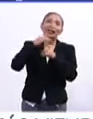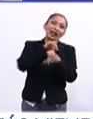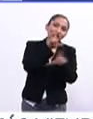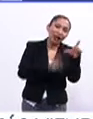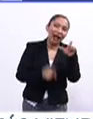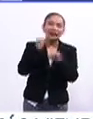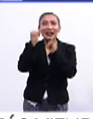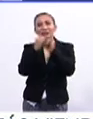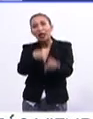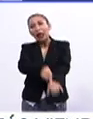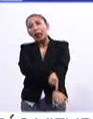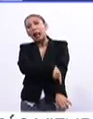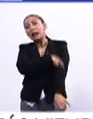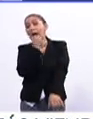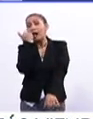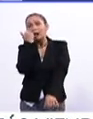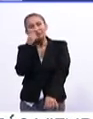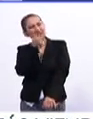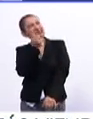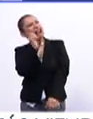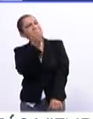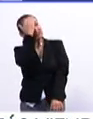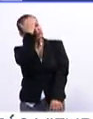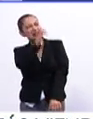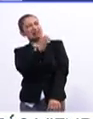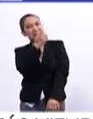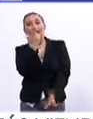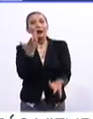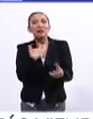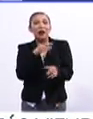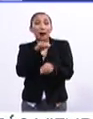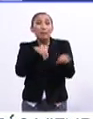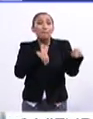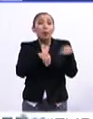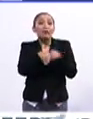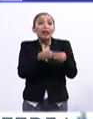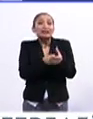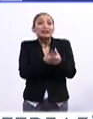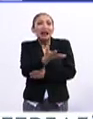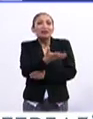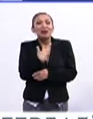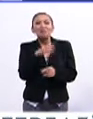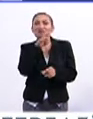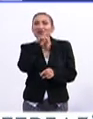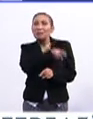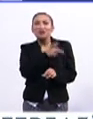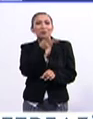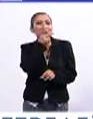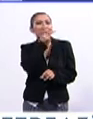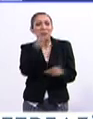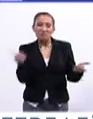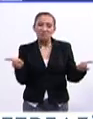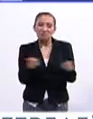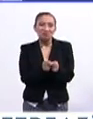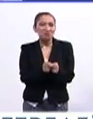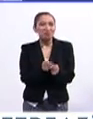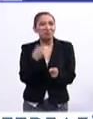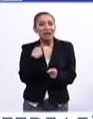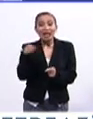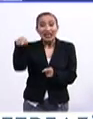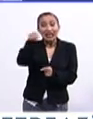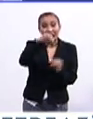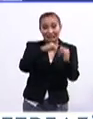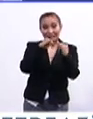mucho trabajo que los alumnos se relacionen, ¿no? Que nos ubiquen. Entonces, movilidad saliente creo que es un término muy fácil de ubicar, y además entre